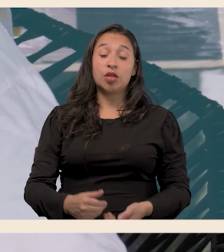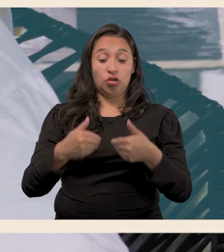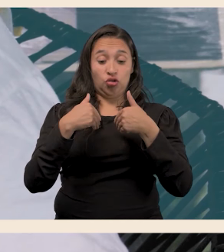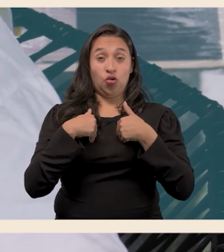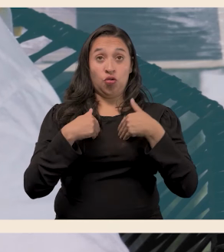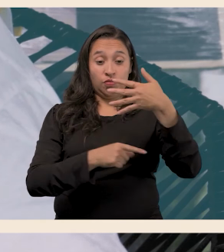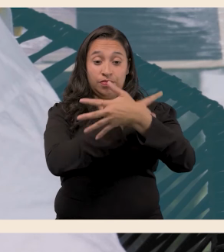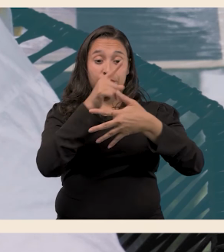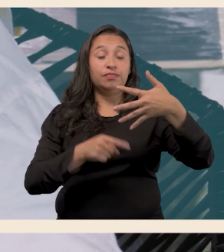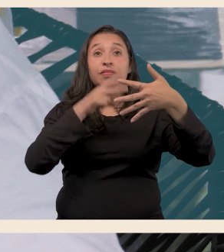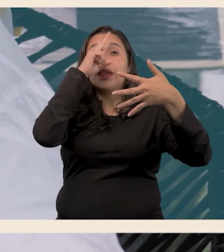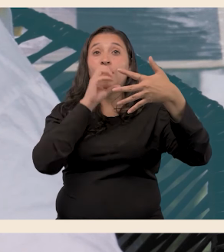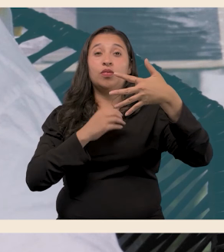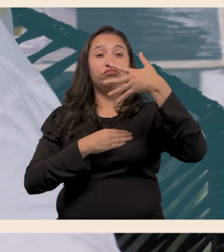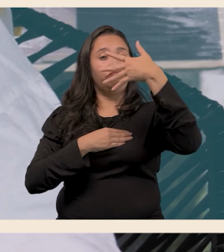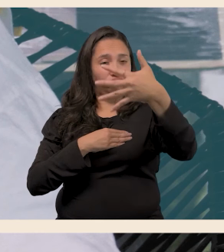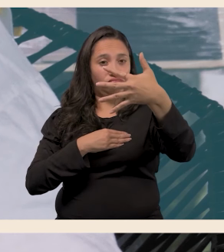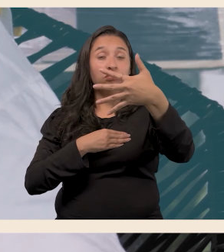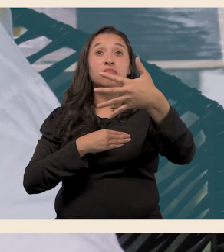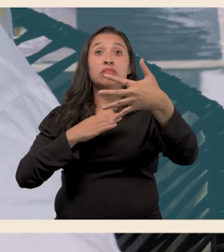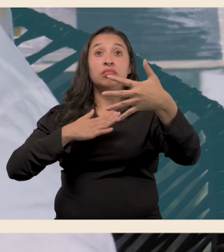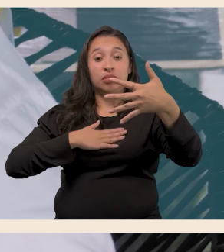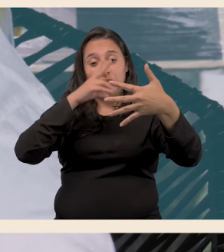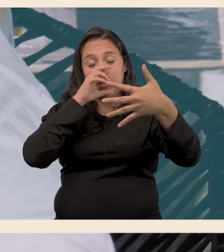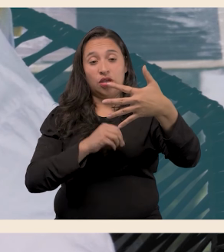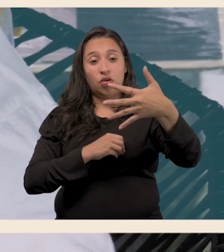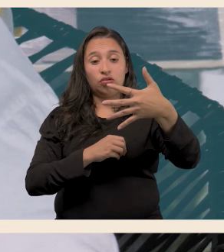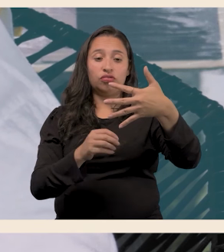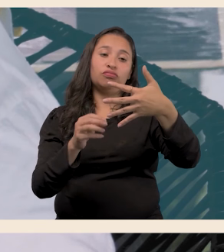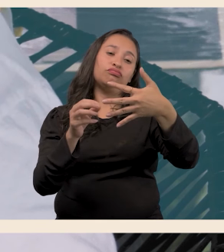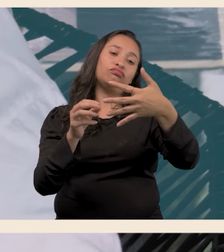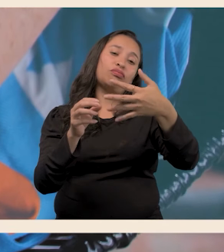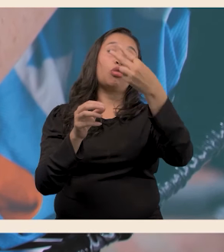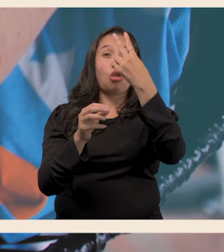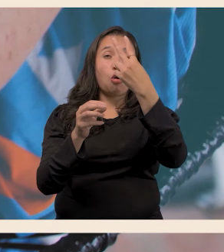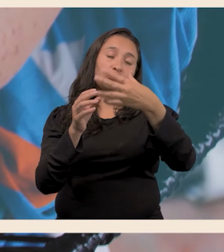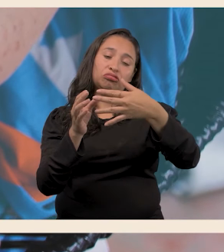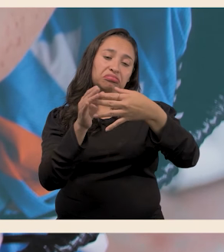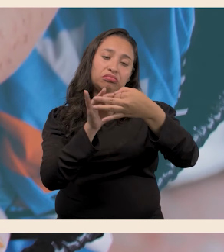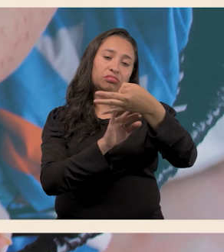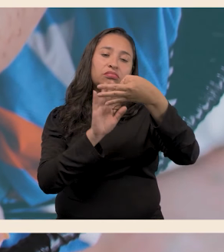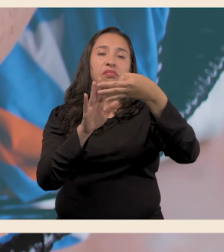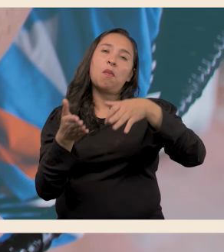Pues yo tengo cinco hijos. De los cinco hijos tengo los dos que ya no están.